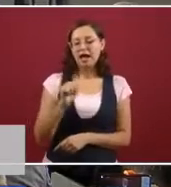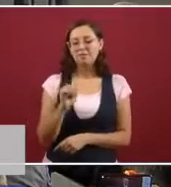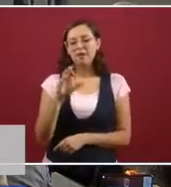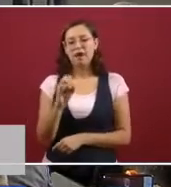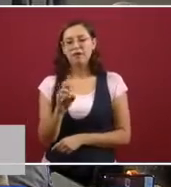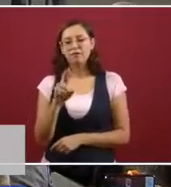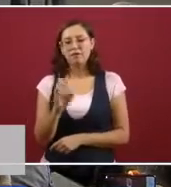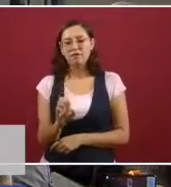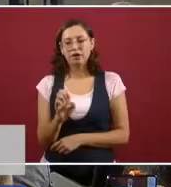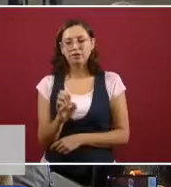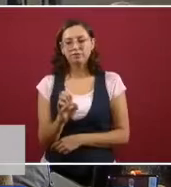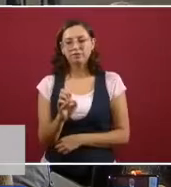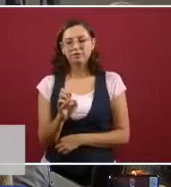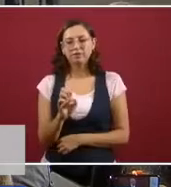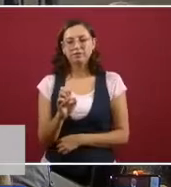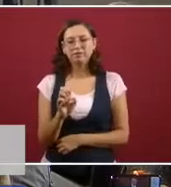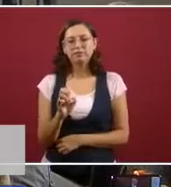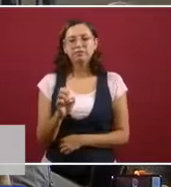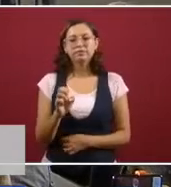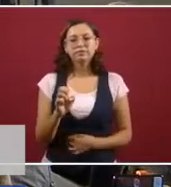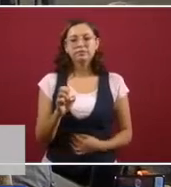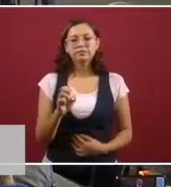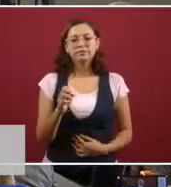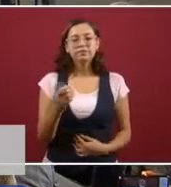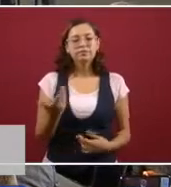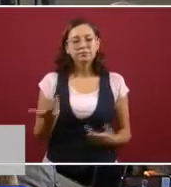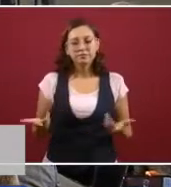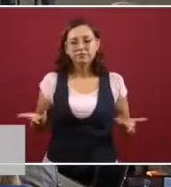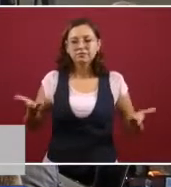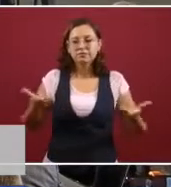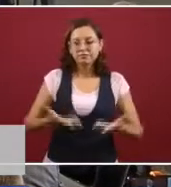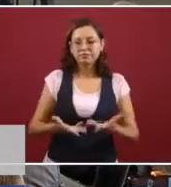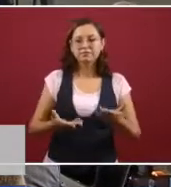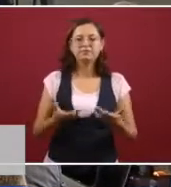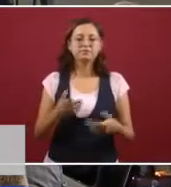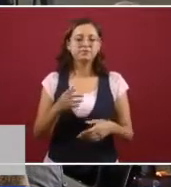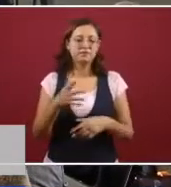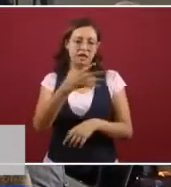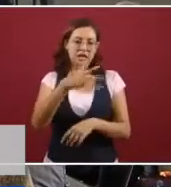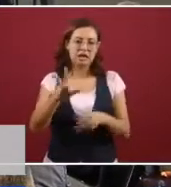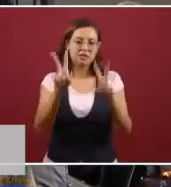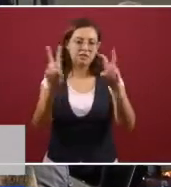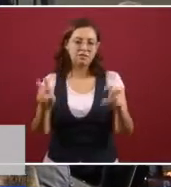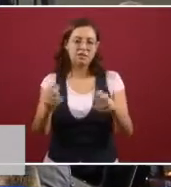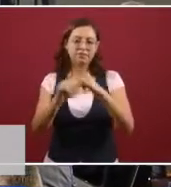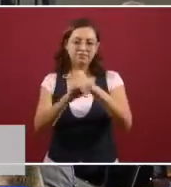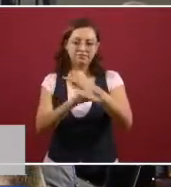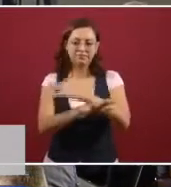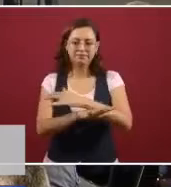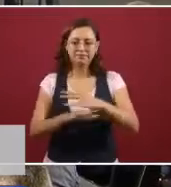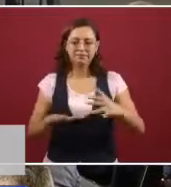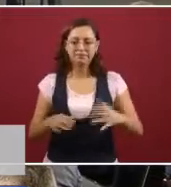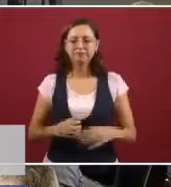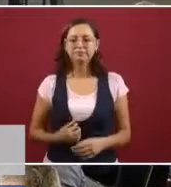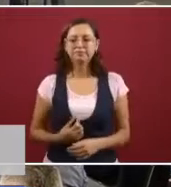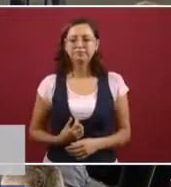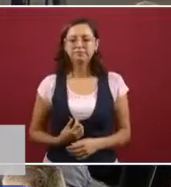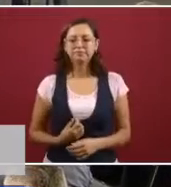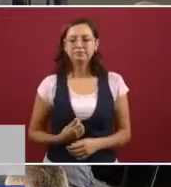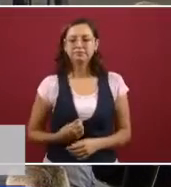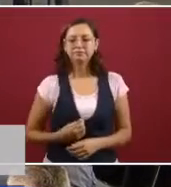General de la República atraerá el caso, lo revisará y verificará la responsabilidad de estas personas y también revisará el posible contubernio